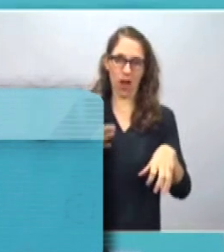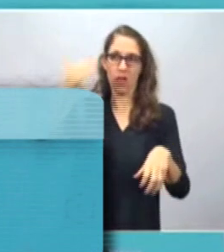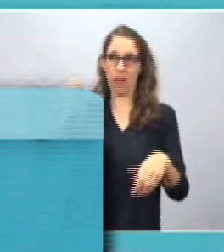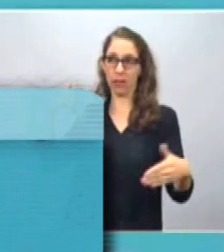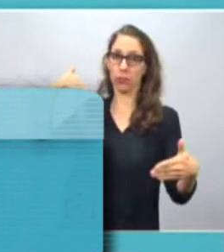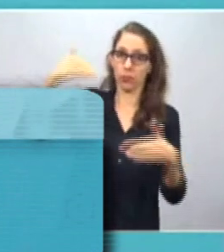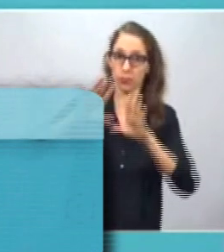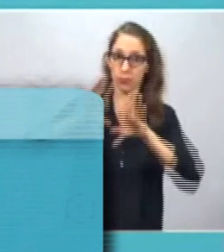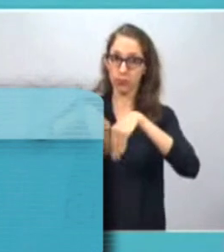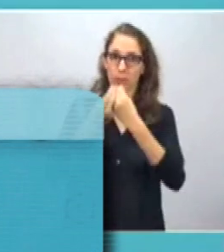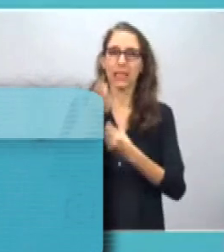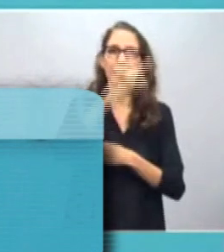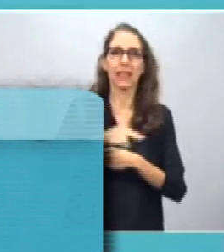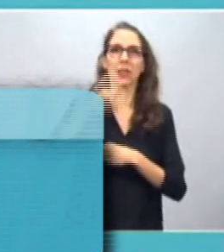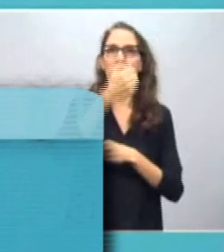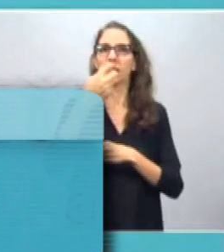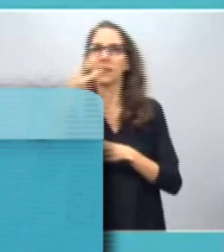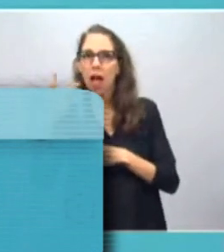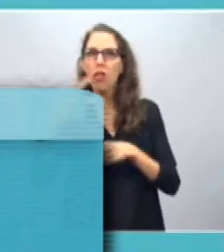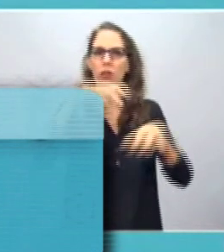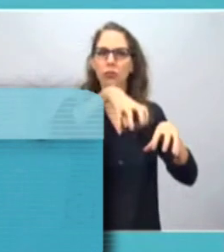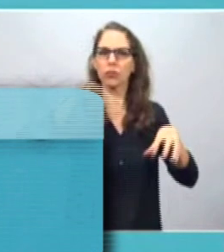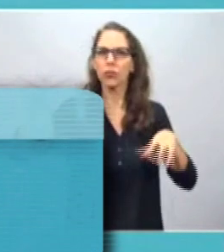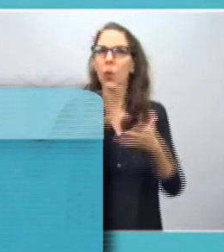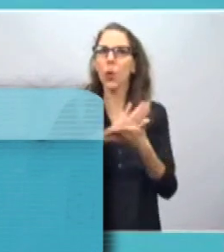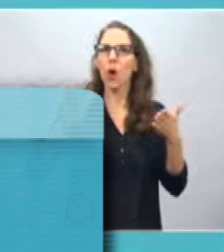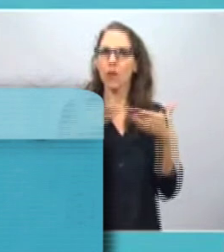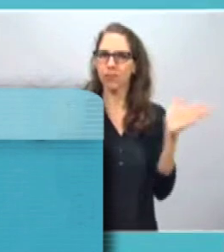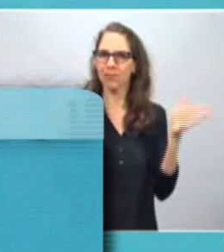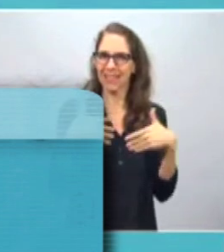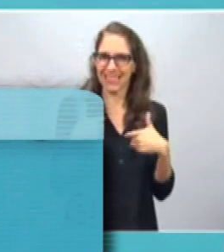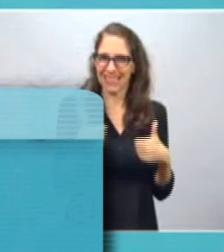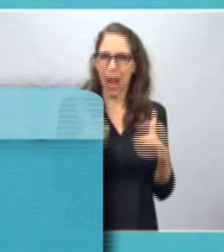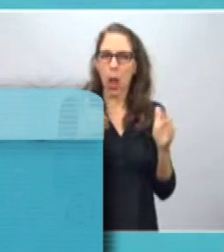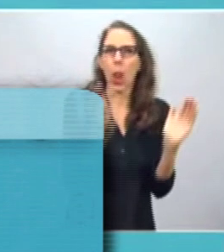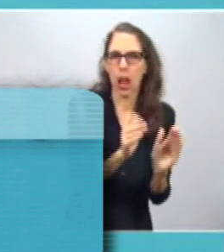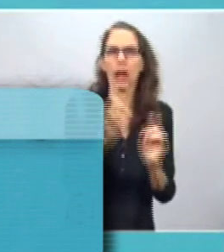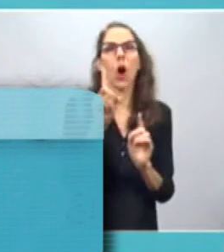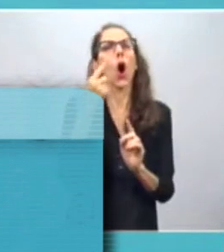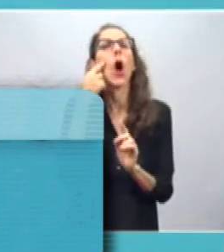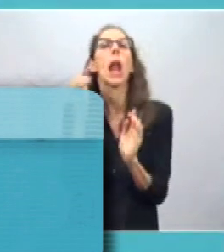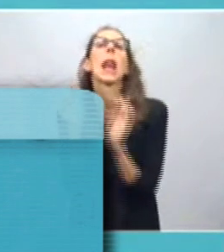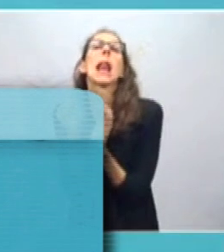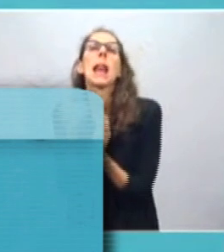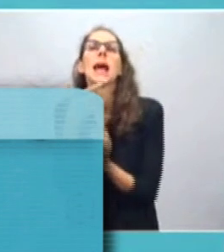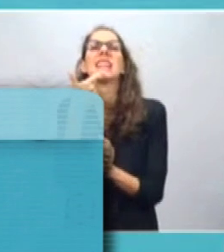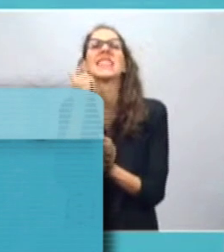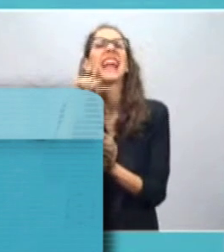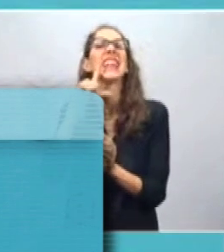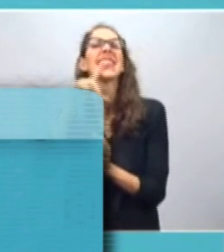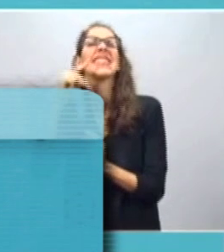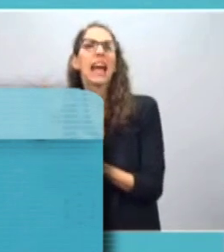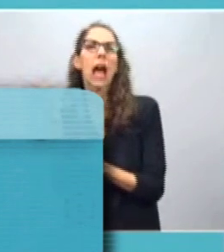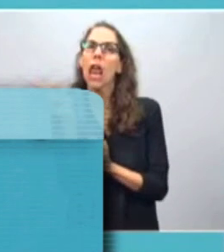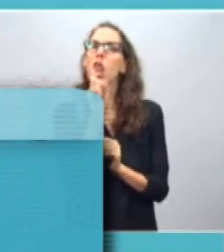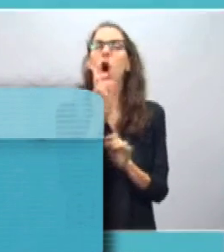Kicillof de 162 centros de atención primaria de la salud, que quiero decir muy brevemente que no se tratan de salitas, sino que se tratan, como nosotros lo